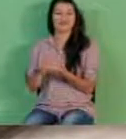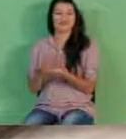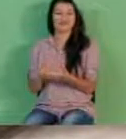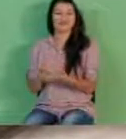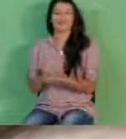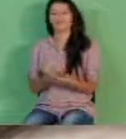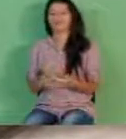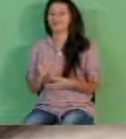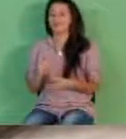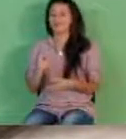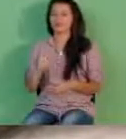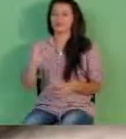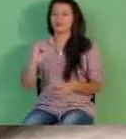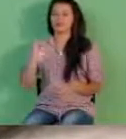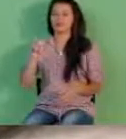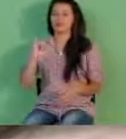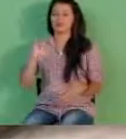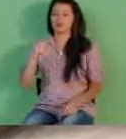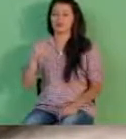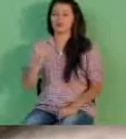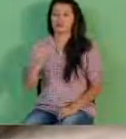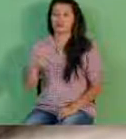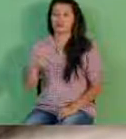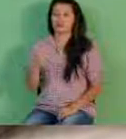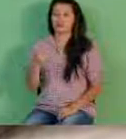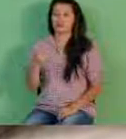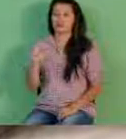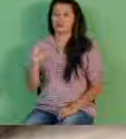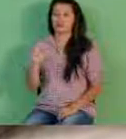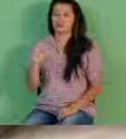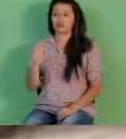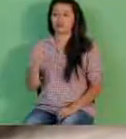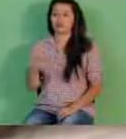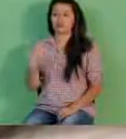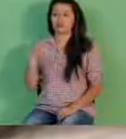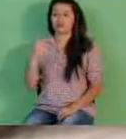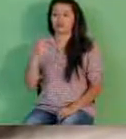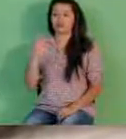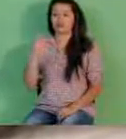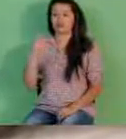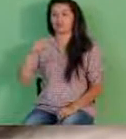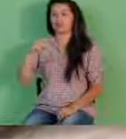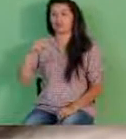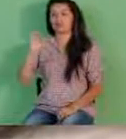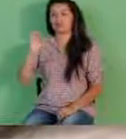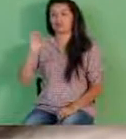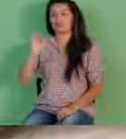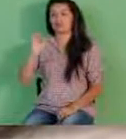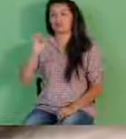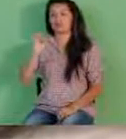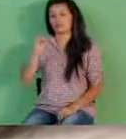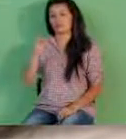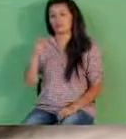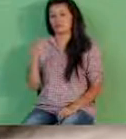utilizan mucho sus remedios caseros pero pues jamás yo había escuchado de ponerle ajo sabiendo que el ajo quema pues o sea los remedios caseros